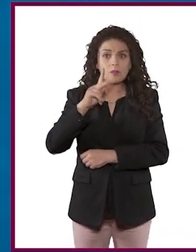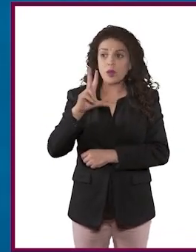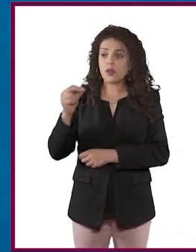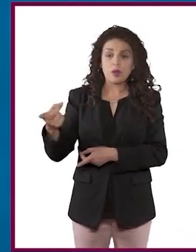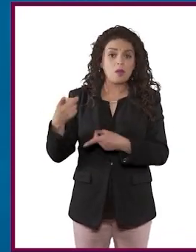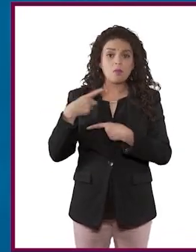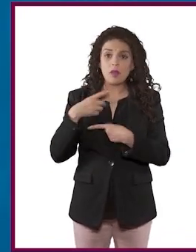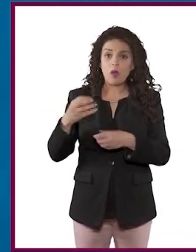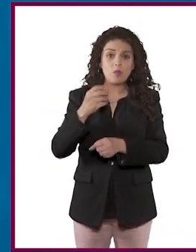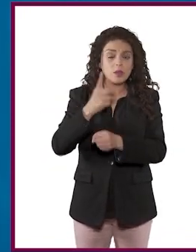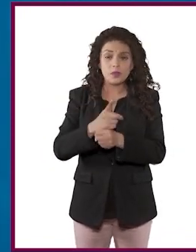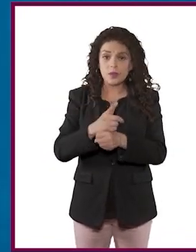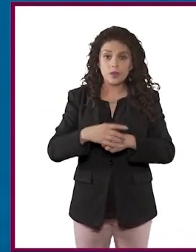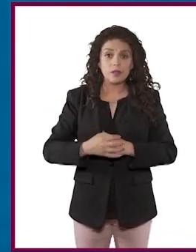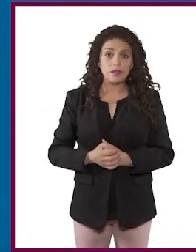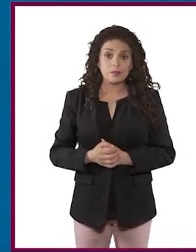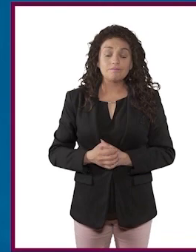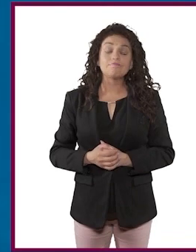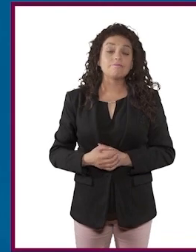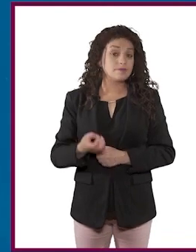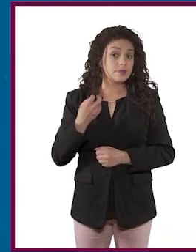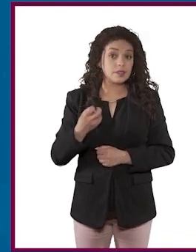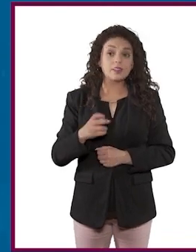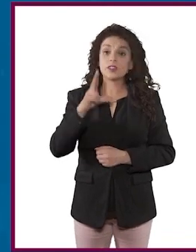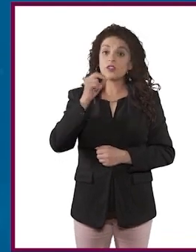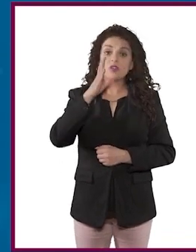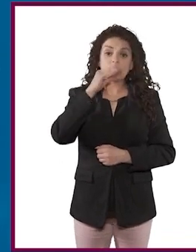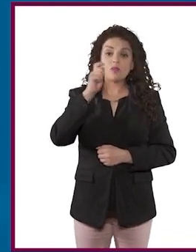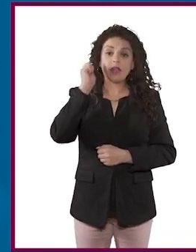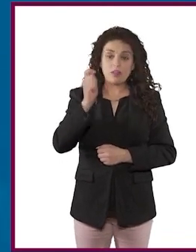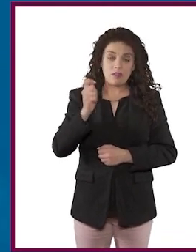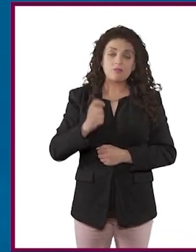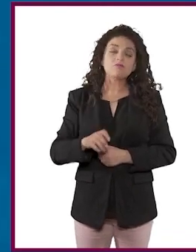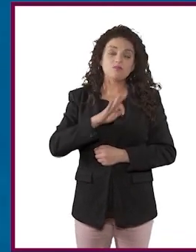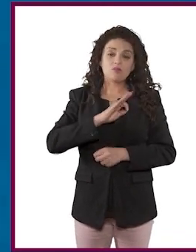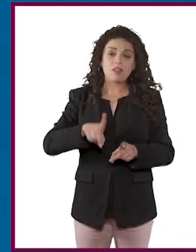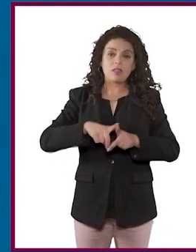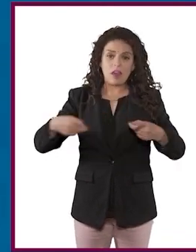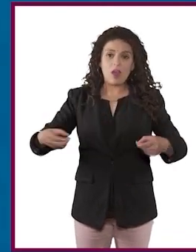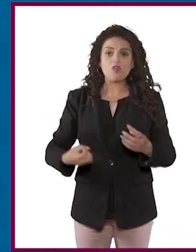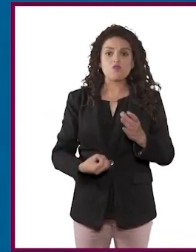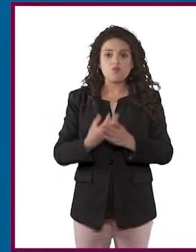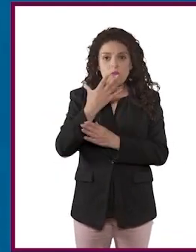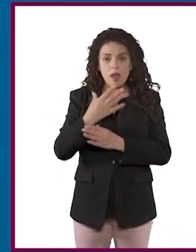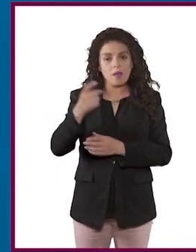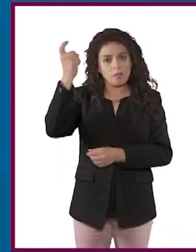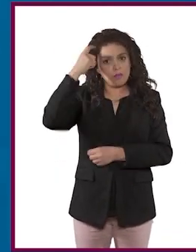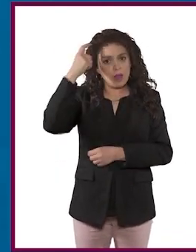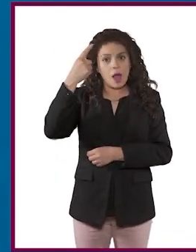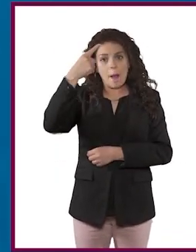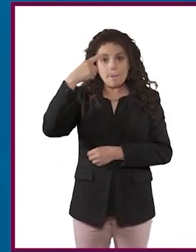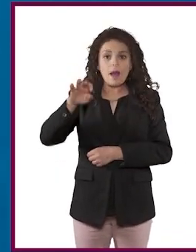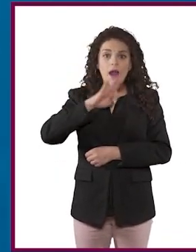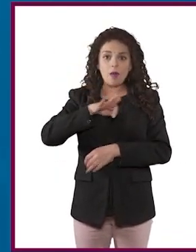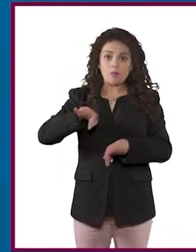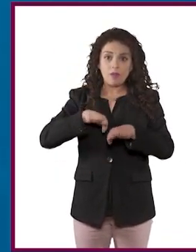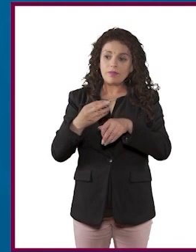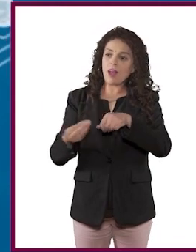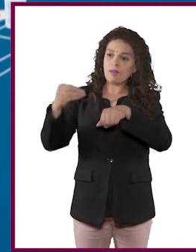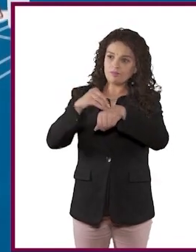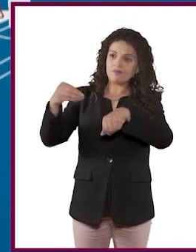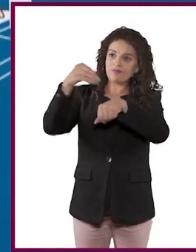no se te toma en cuenta. Esto no te permitirá desarrollar nuevas capacidades y crecer en tu sitio de